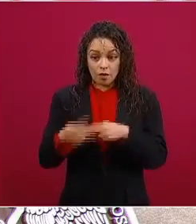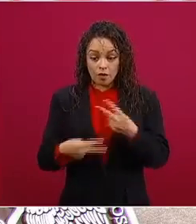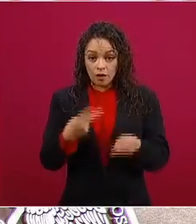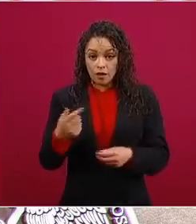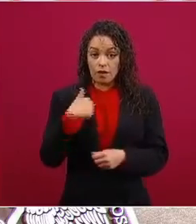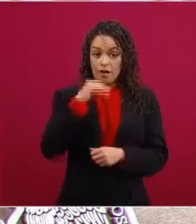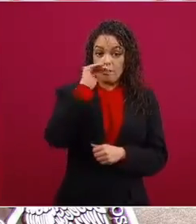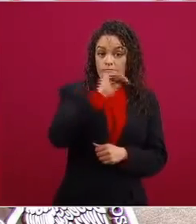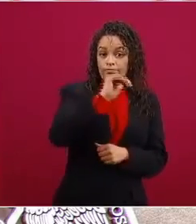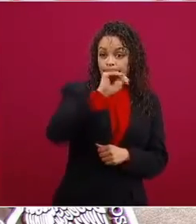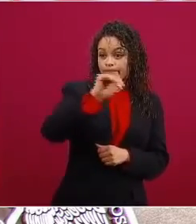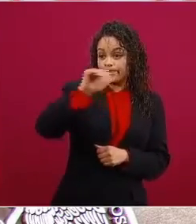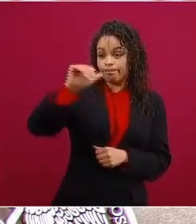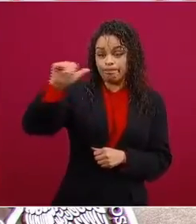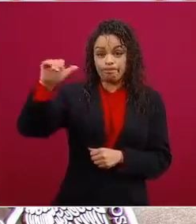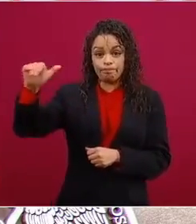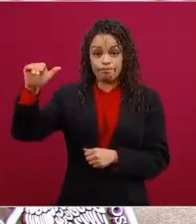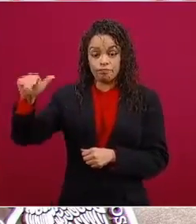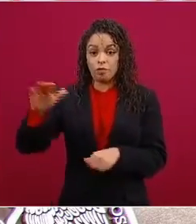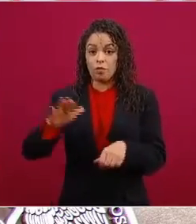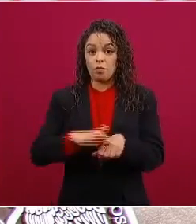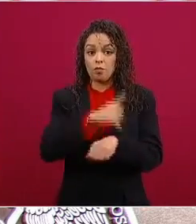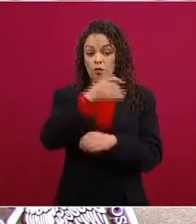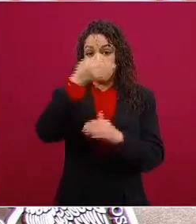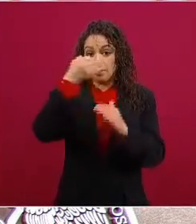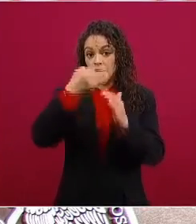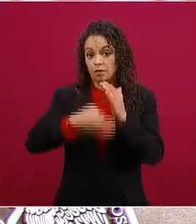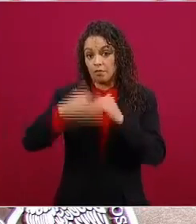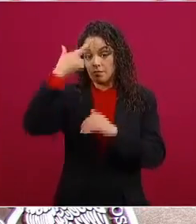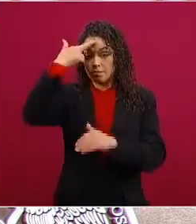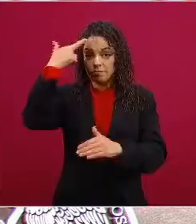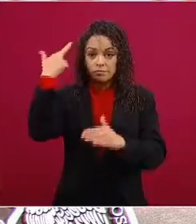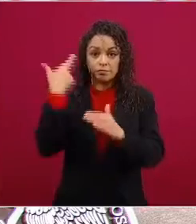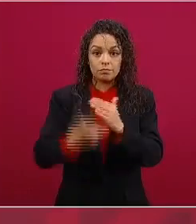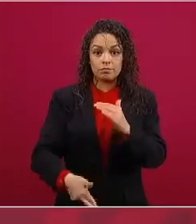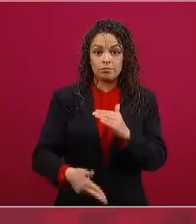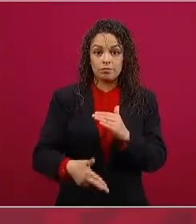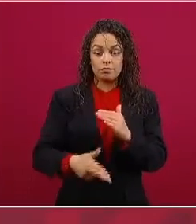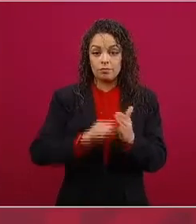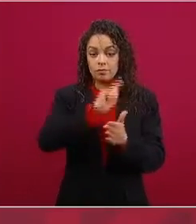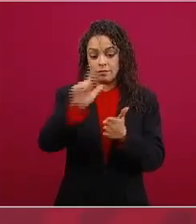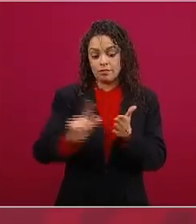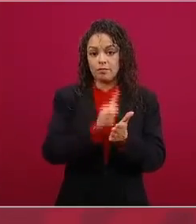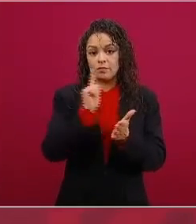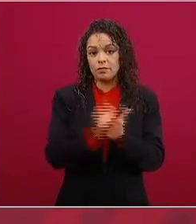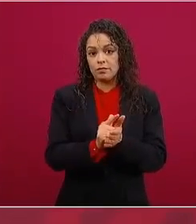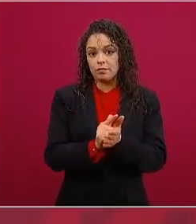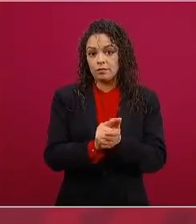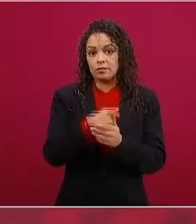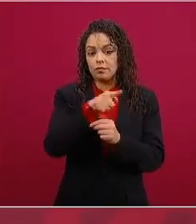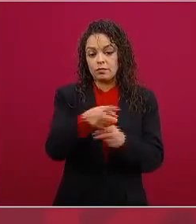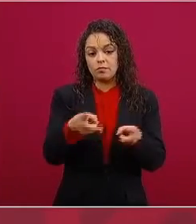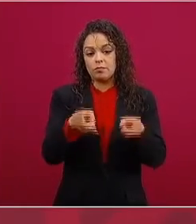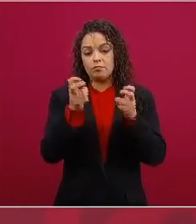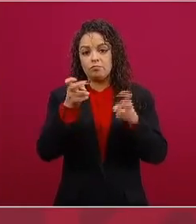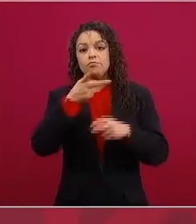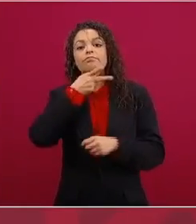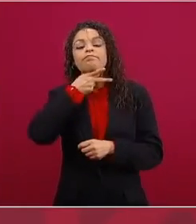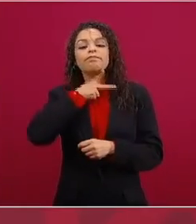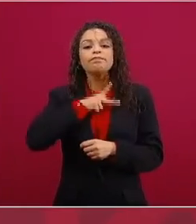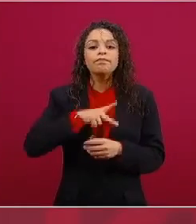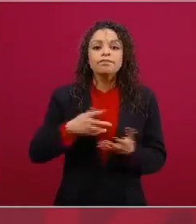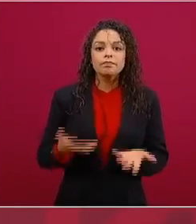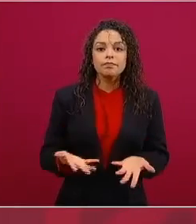consideramos que es ilegal, a huachicoleros, a delincuentes comunes. Y